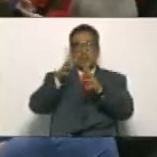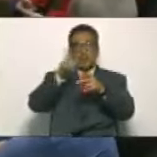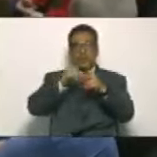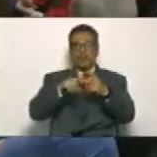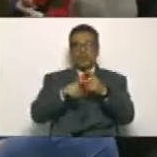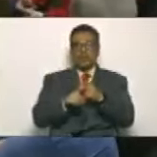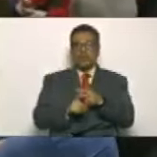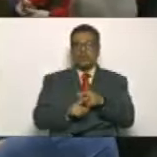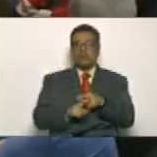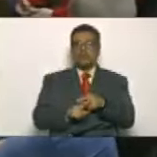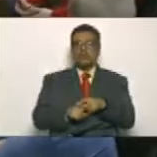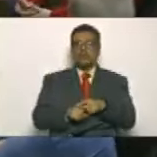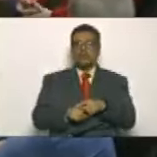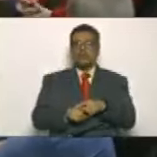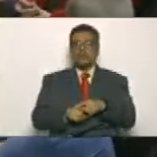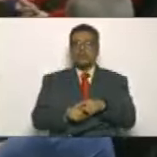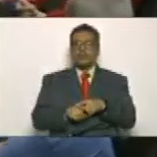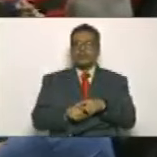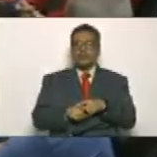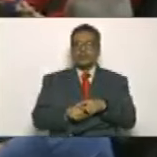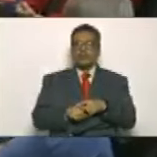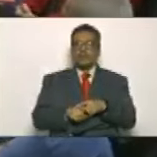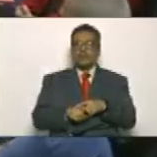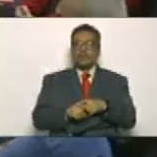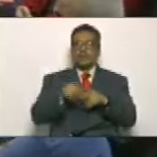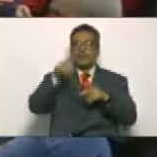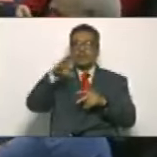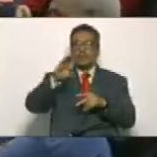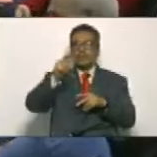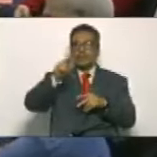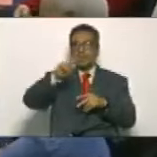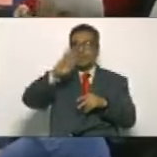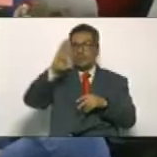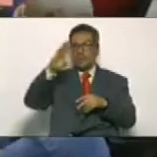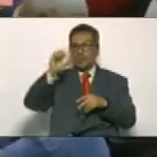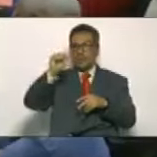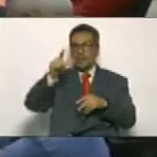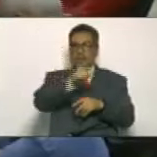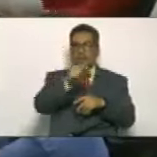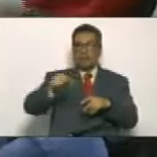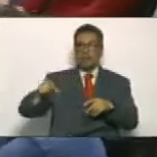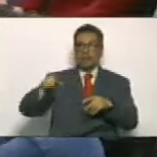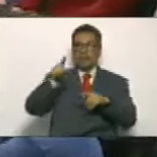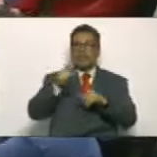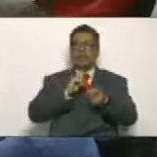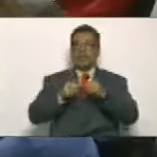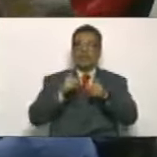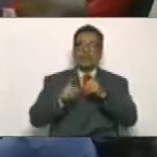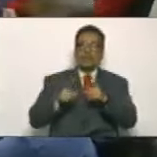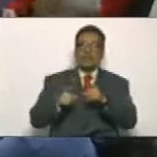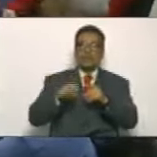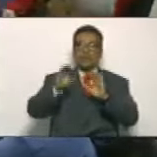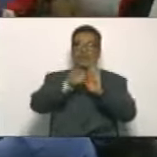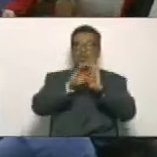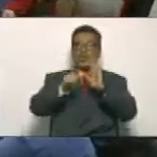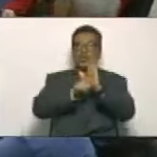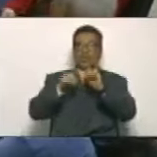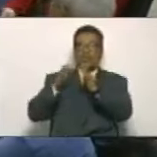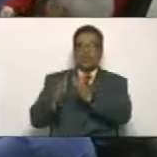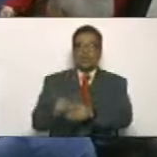está el Cristóbal, que son personas, aquí están algunos de esos